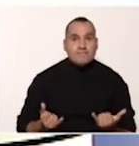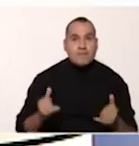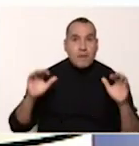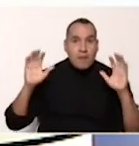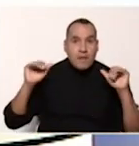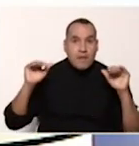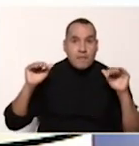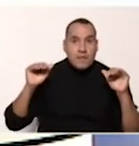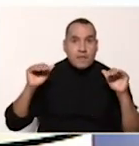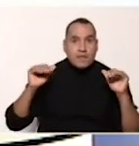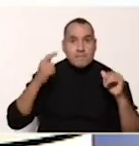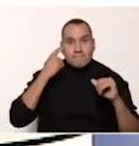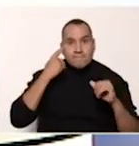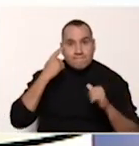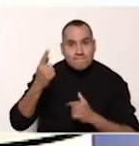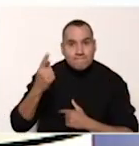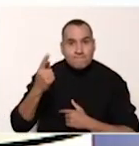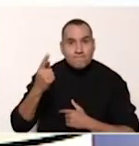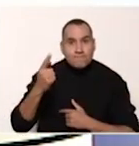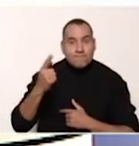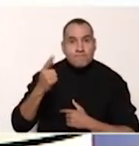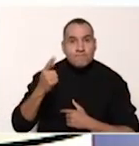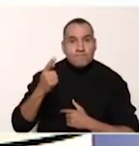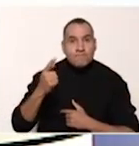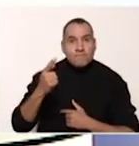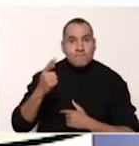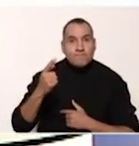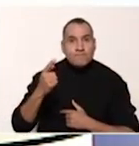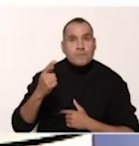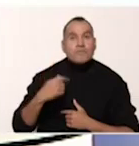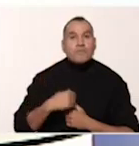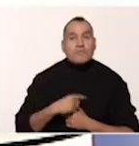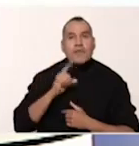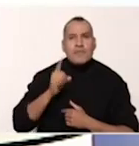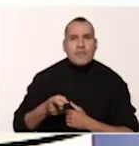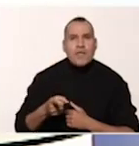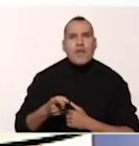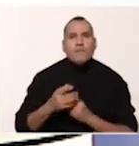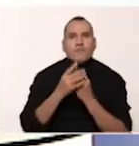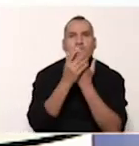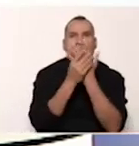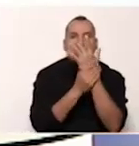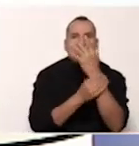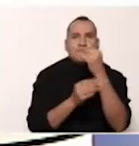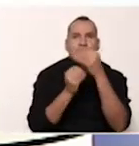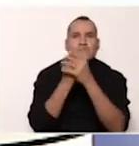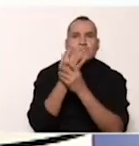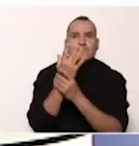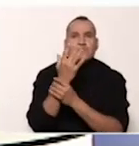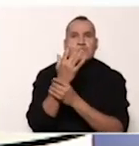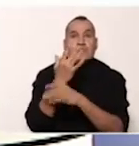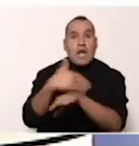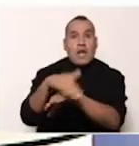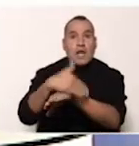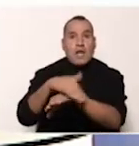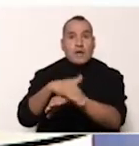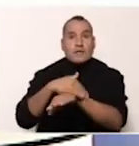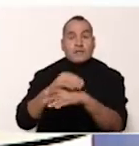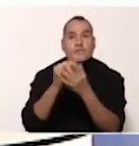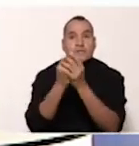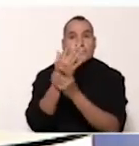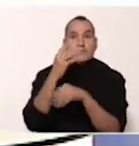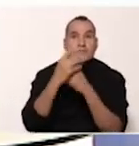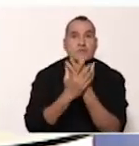despedirnos, debemos recordar el uso de guantes y tapabocas si vamos a salir de